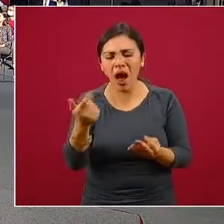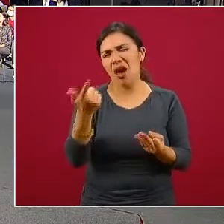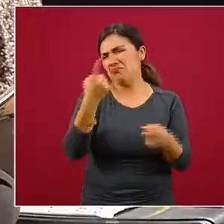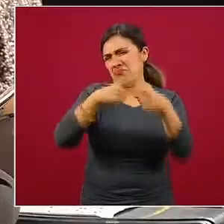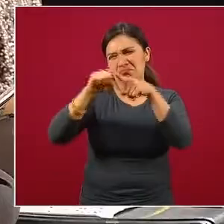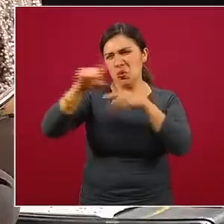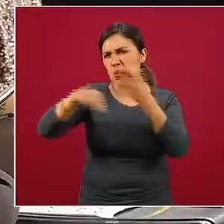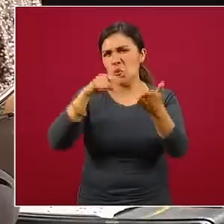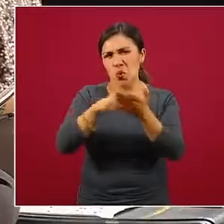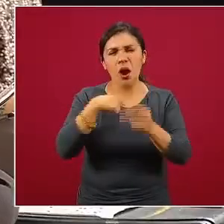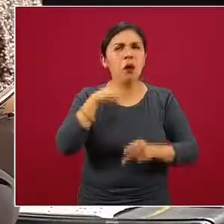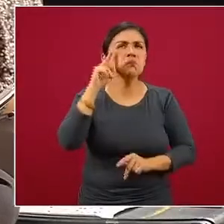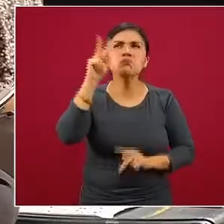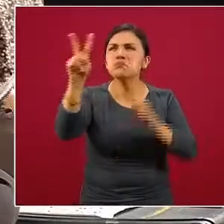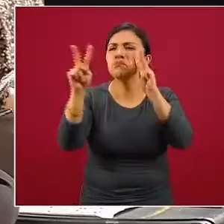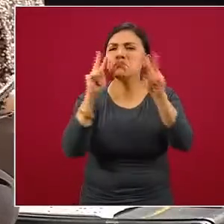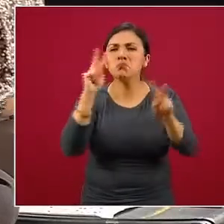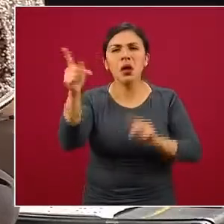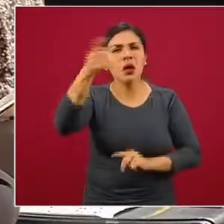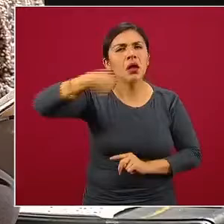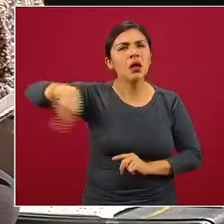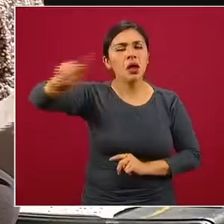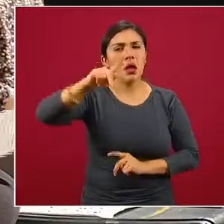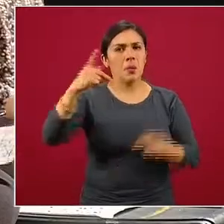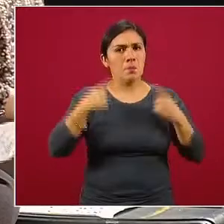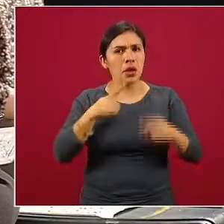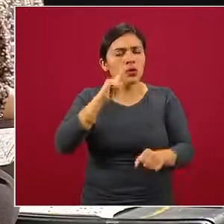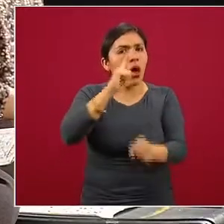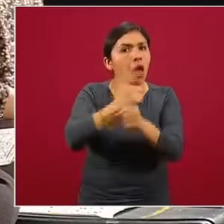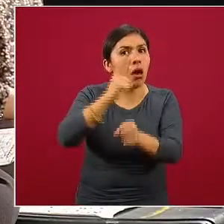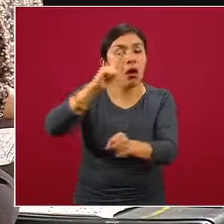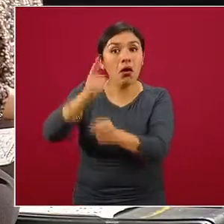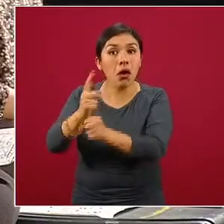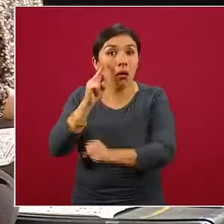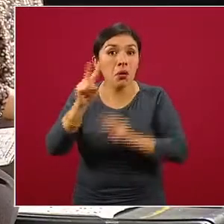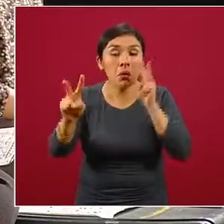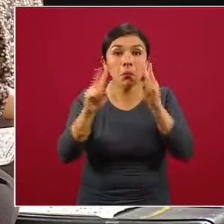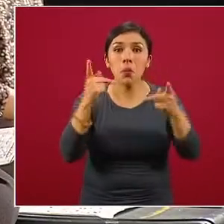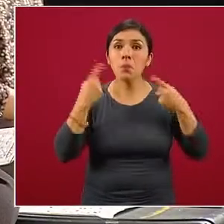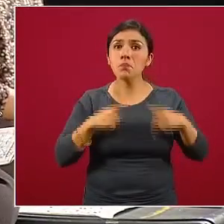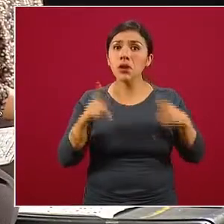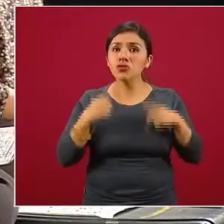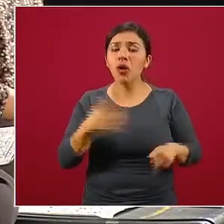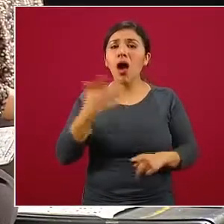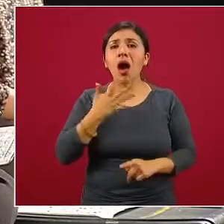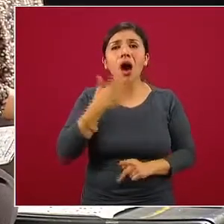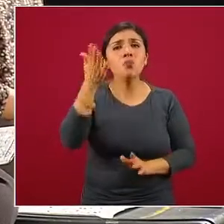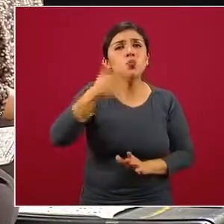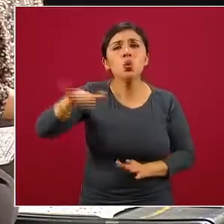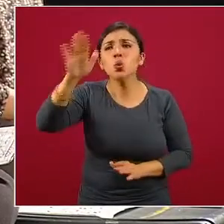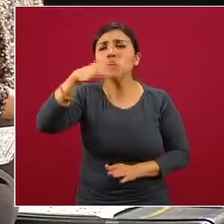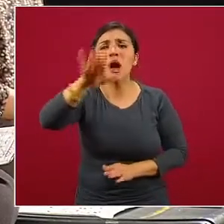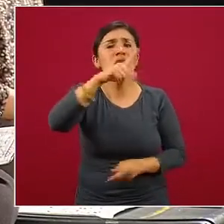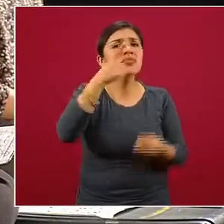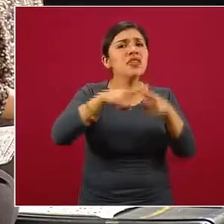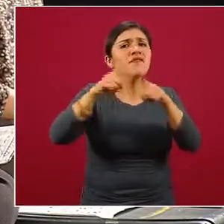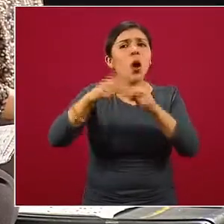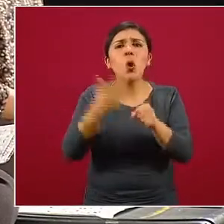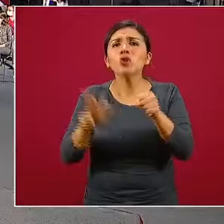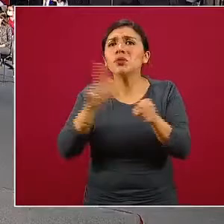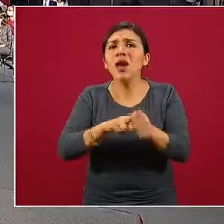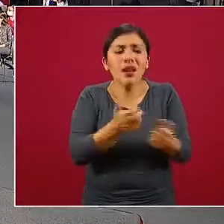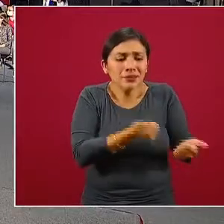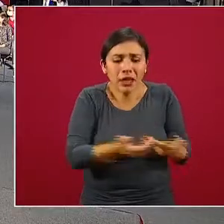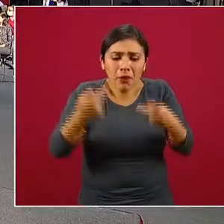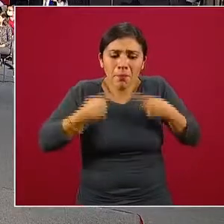donde los reporteros han encontrado varias personas que han estado buscando en distintos hospitales y no saben a dónde